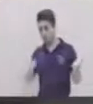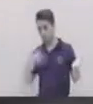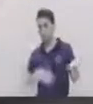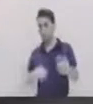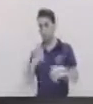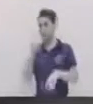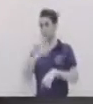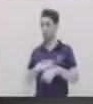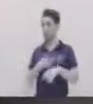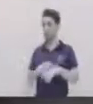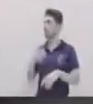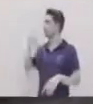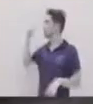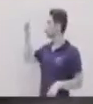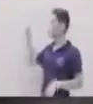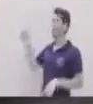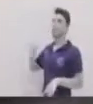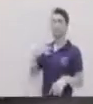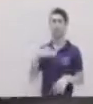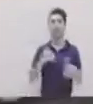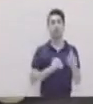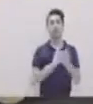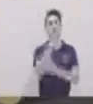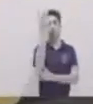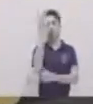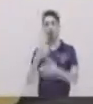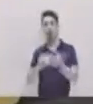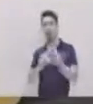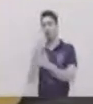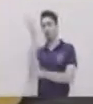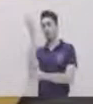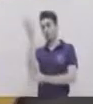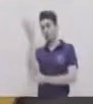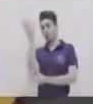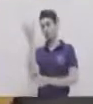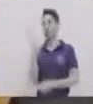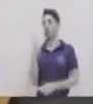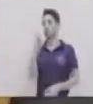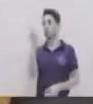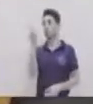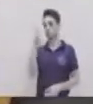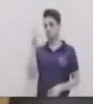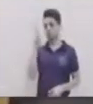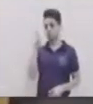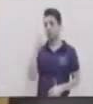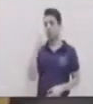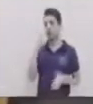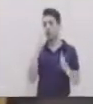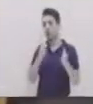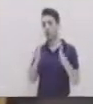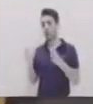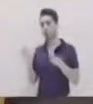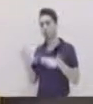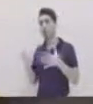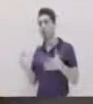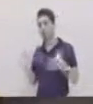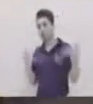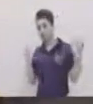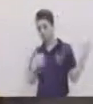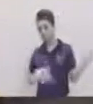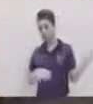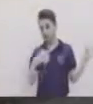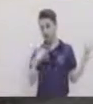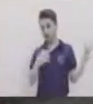estas florecitas y este circulito que nos indica la progresión de los acordes. Una progresión es